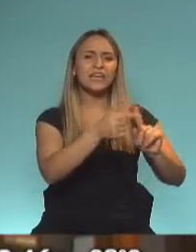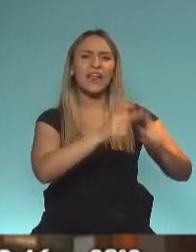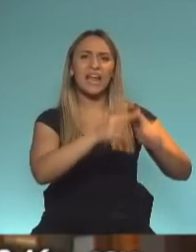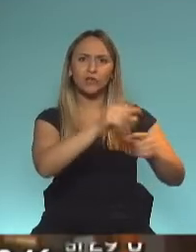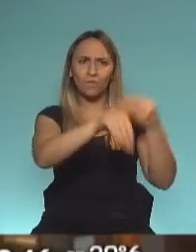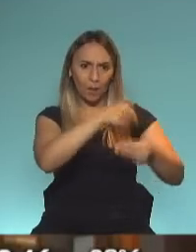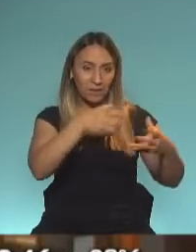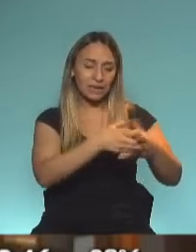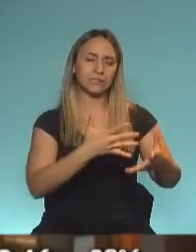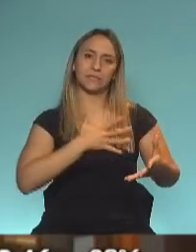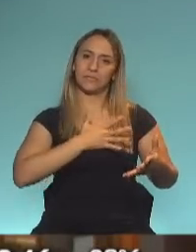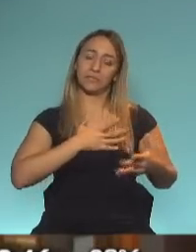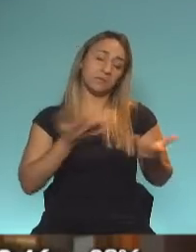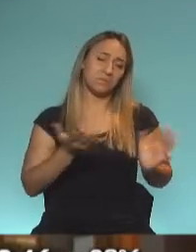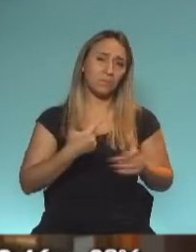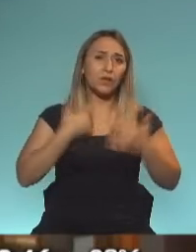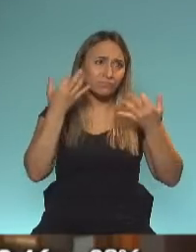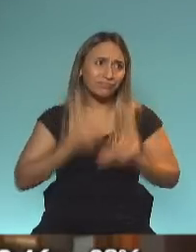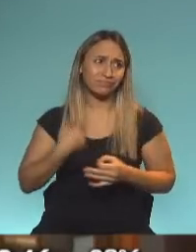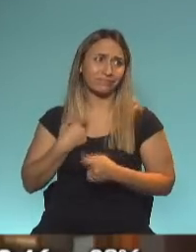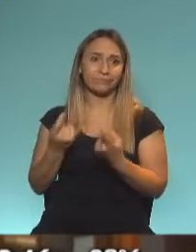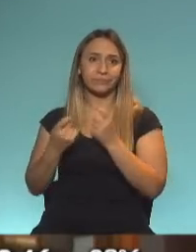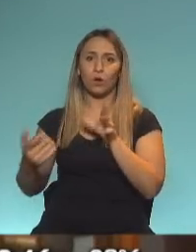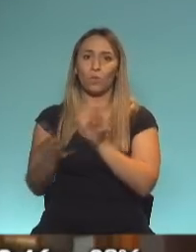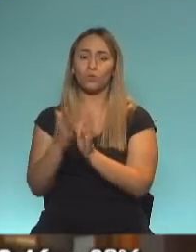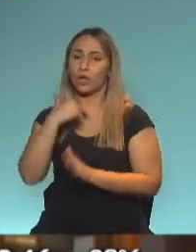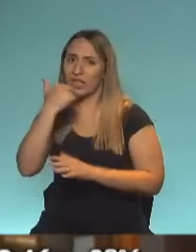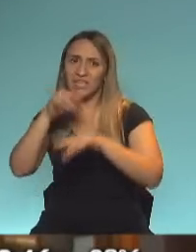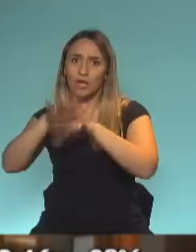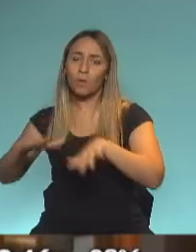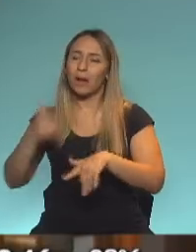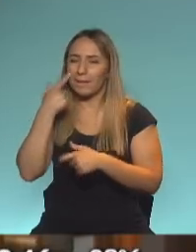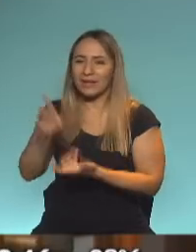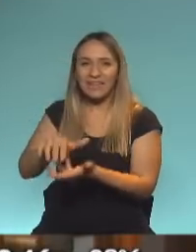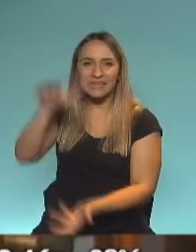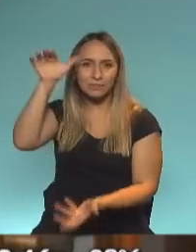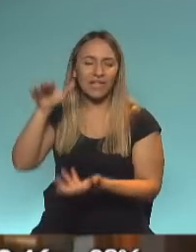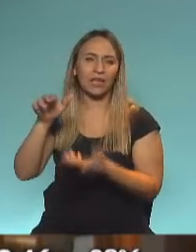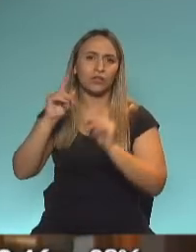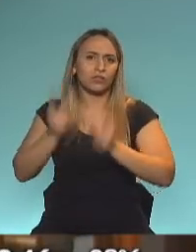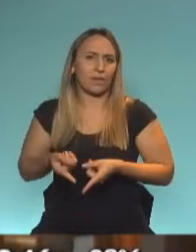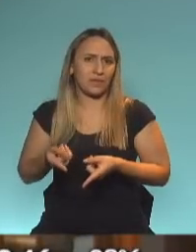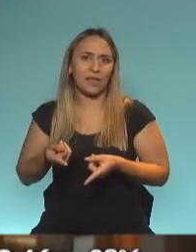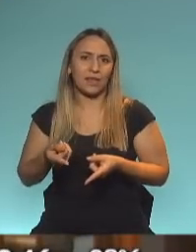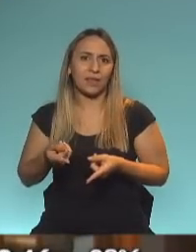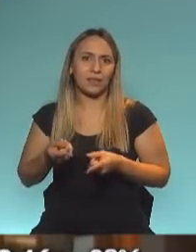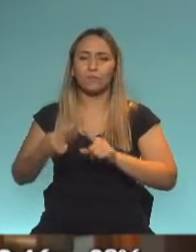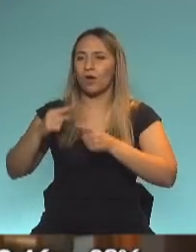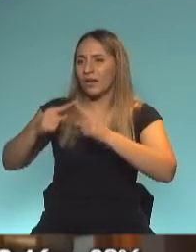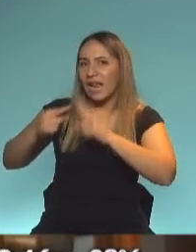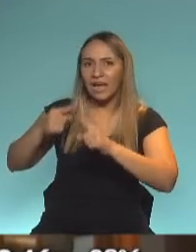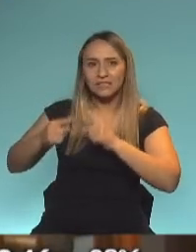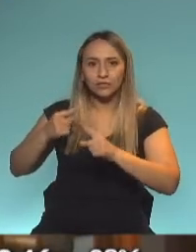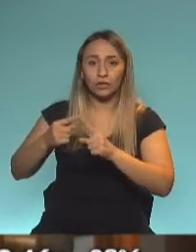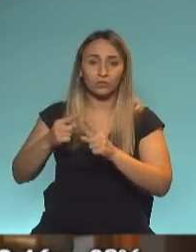tipo de cuestiones, tiene que ver con lo afectivo, tiene que ver con el crecimiento, tiene que ver con la posibilidad que